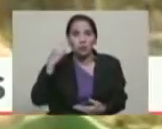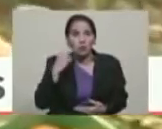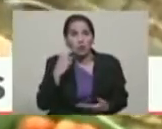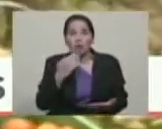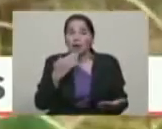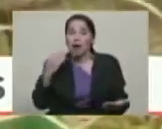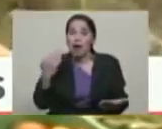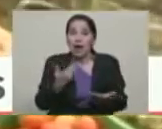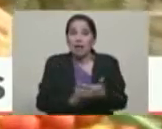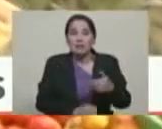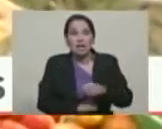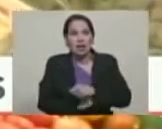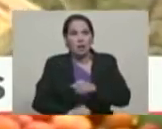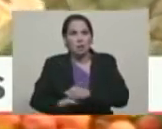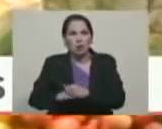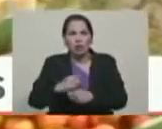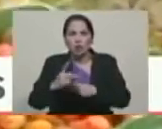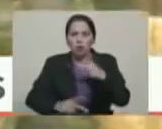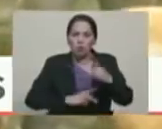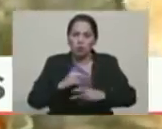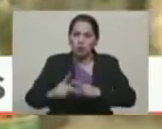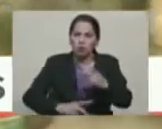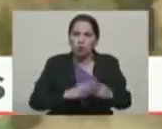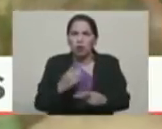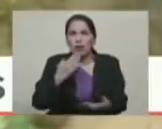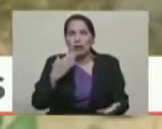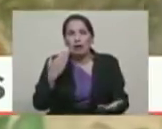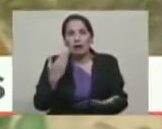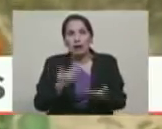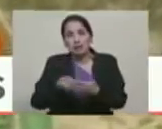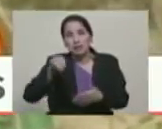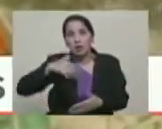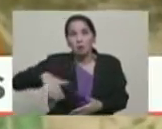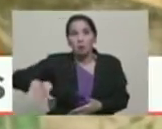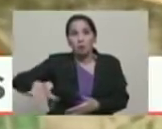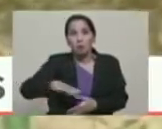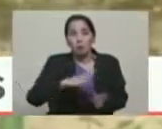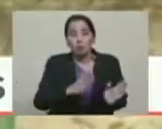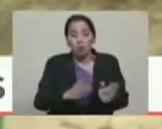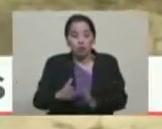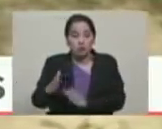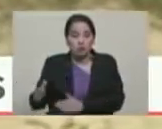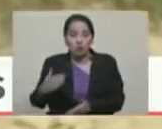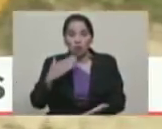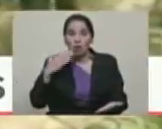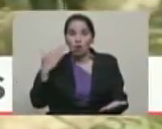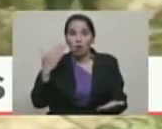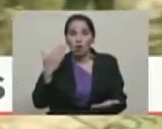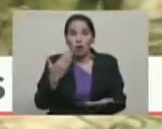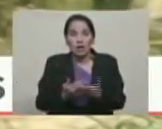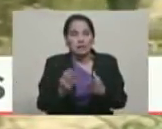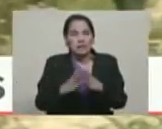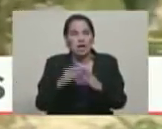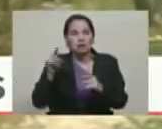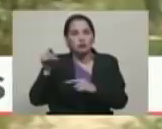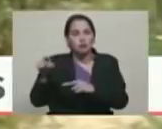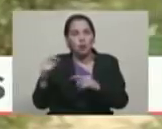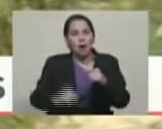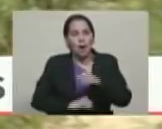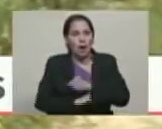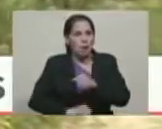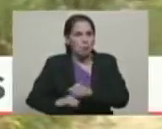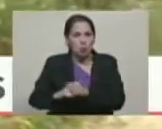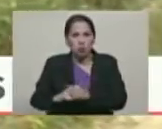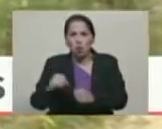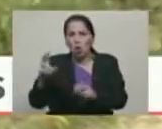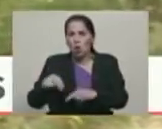al apoyo de los productores, productoras, gracias al pueblo organizado, pero sobre todo gracias a su apoyo, presidente, quien no ha dudado